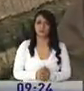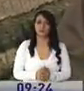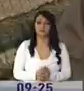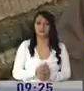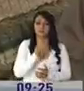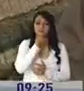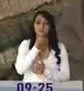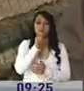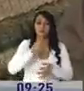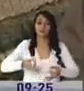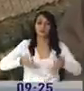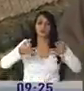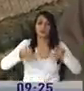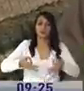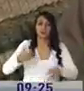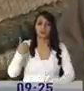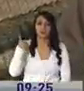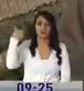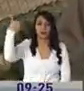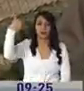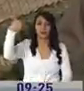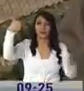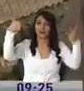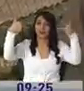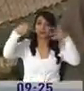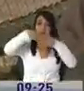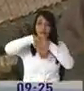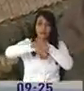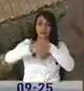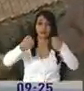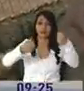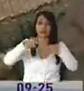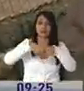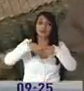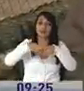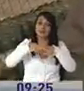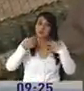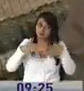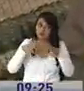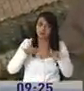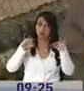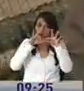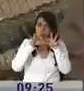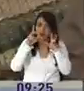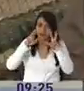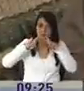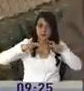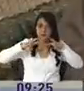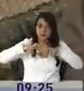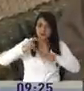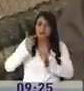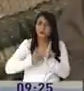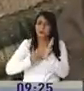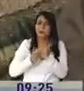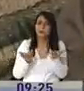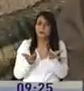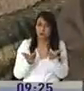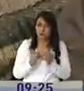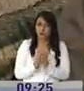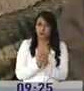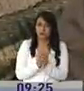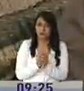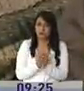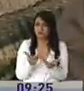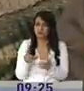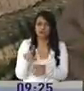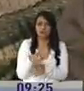si si contaba con las cámaras de seguridad al interior que serían pieza clave para poder determinar que qué rumbo